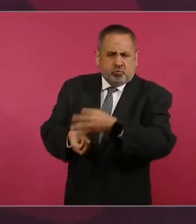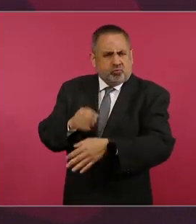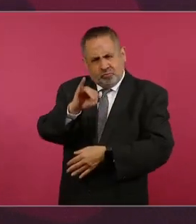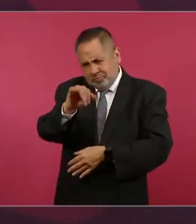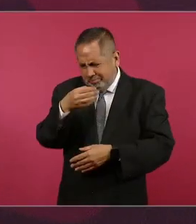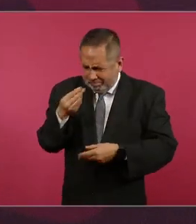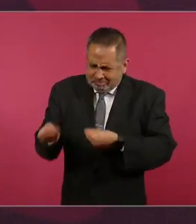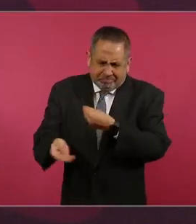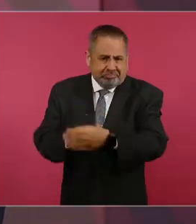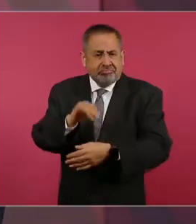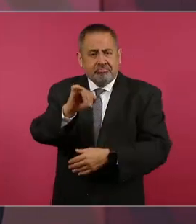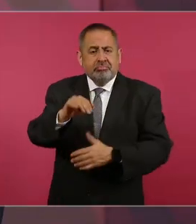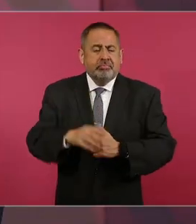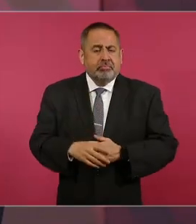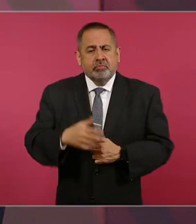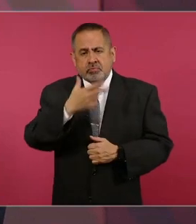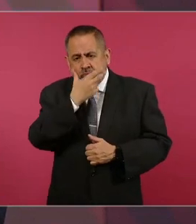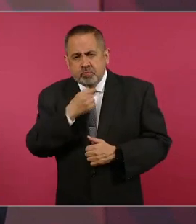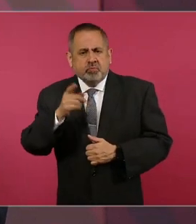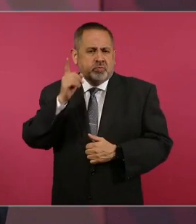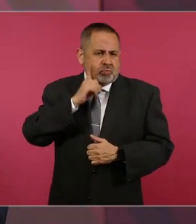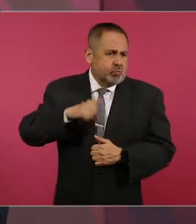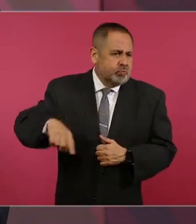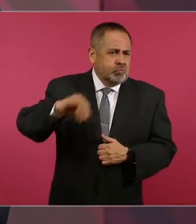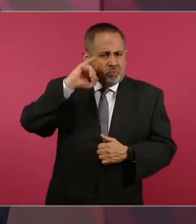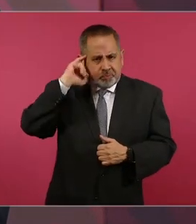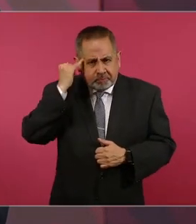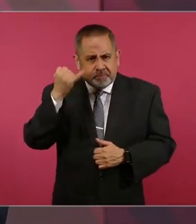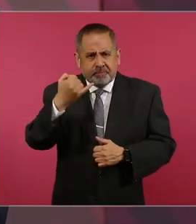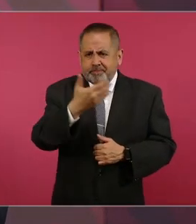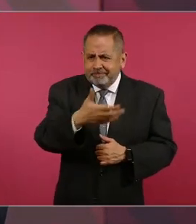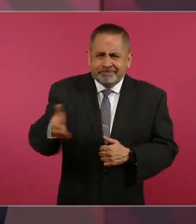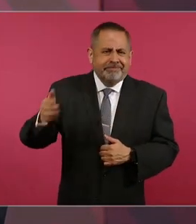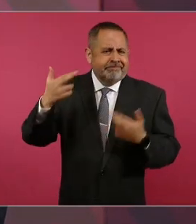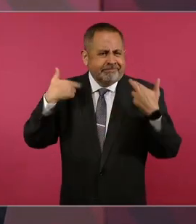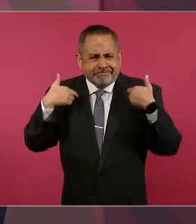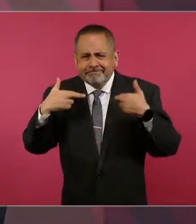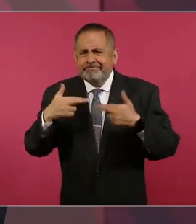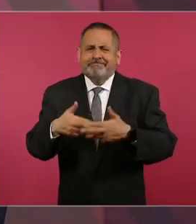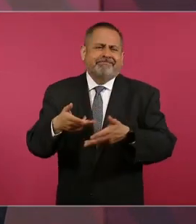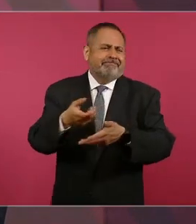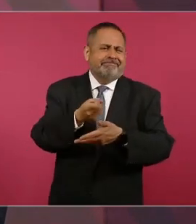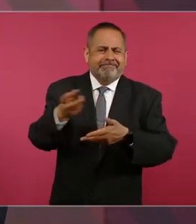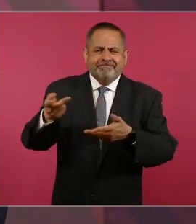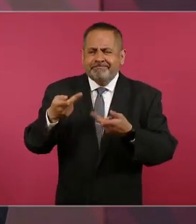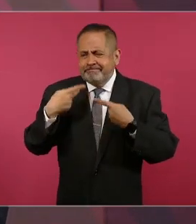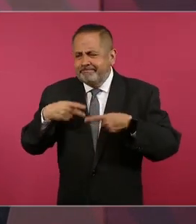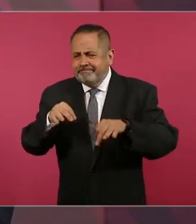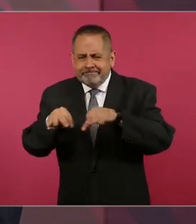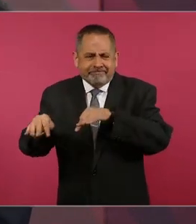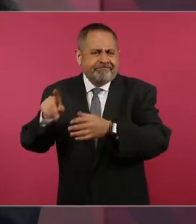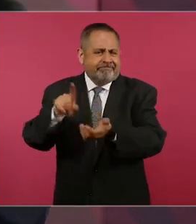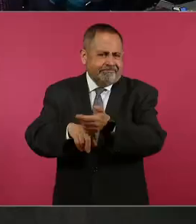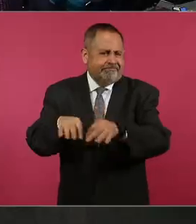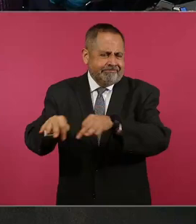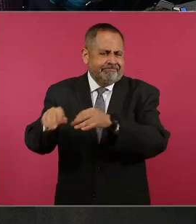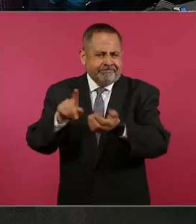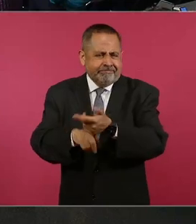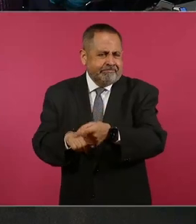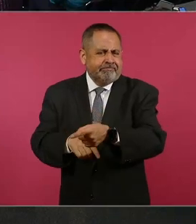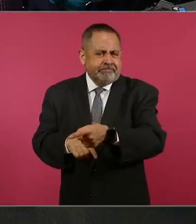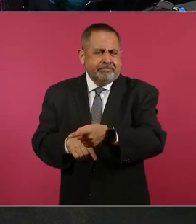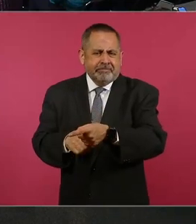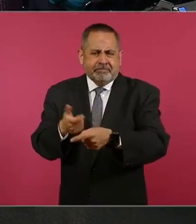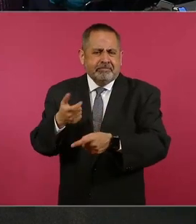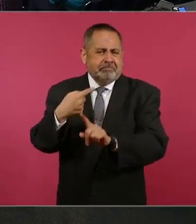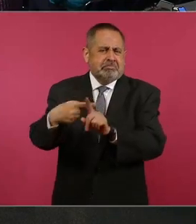hombres y mujeres indígenas, campesinos, obreros, maestros, empleados e integrantes de las